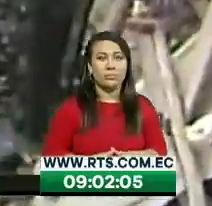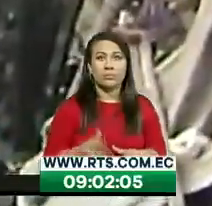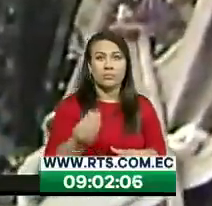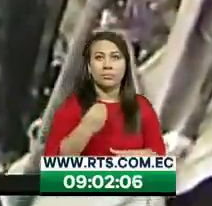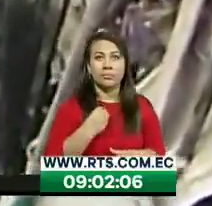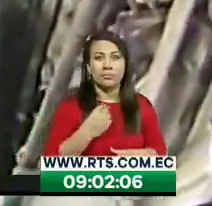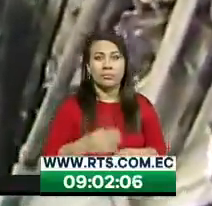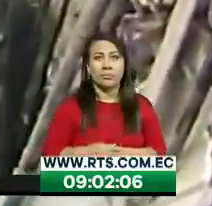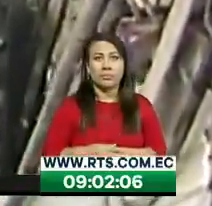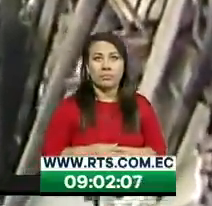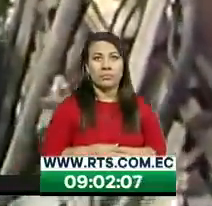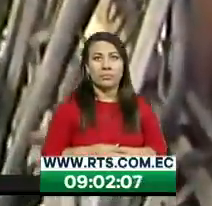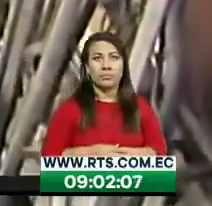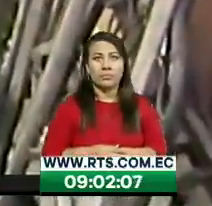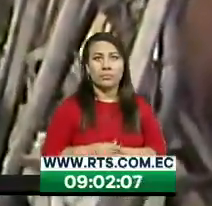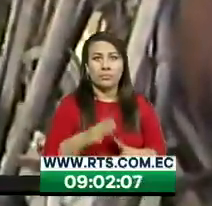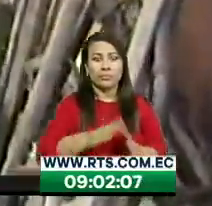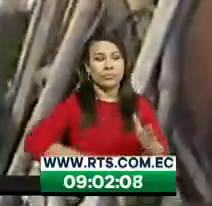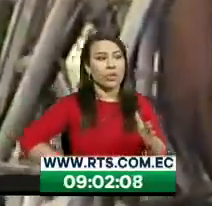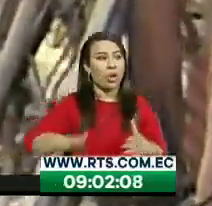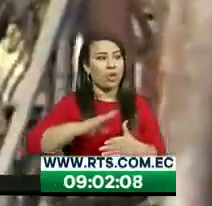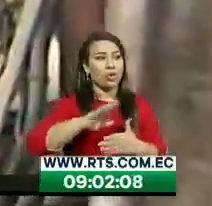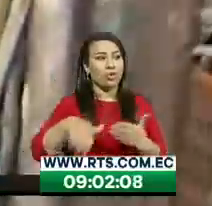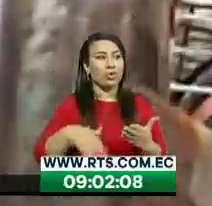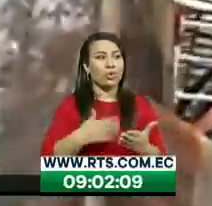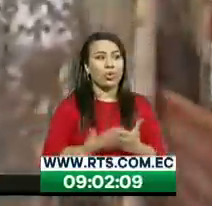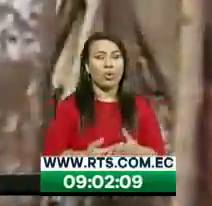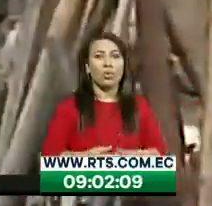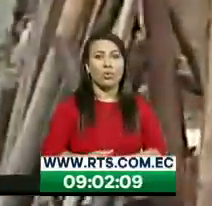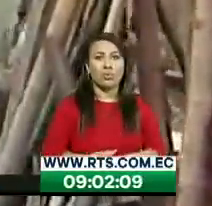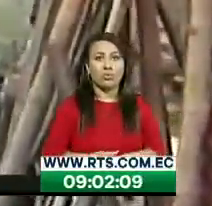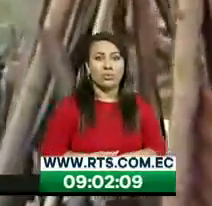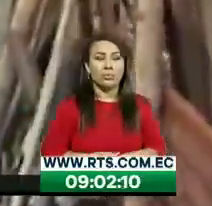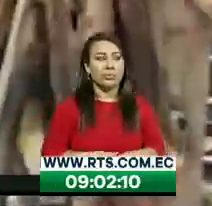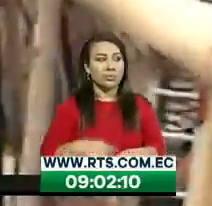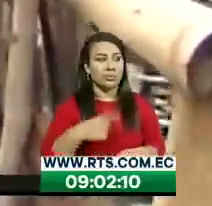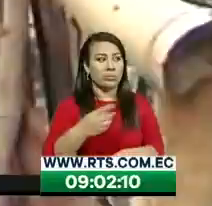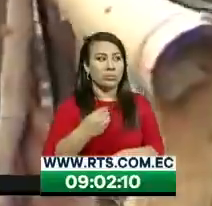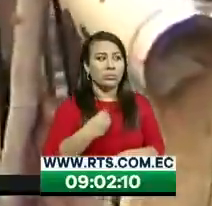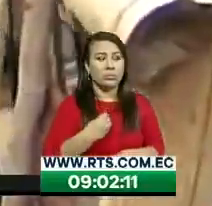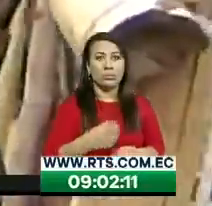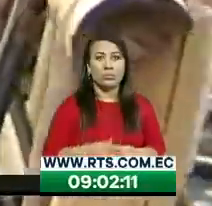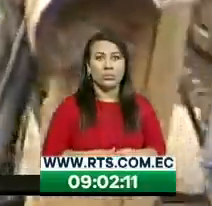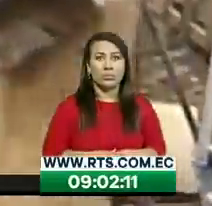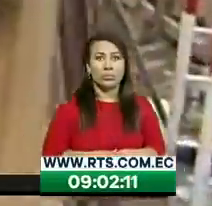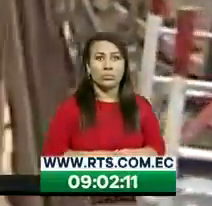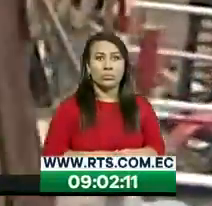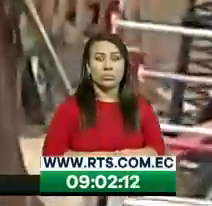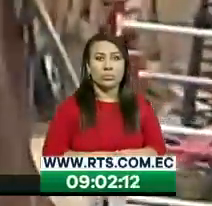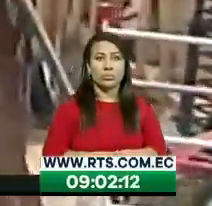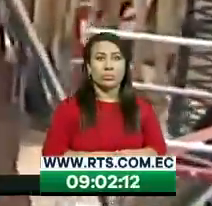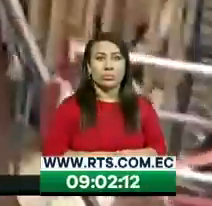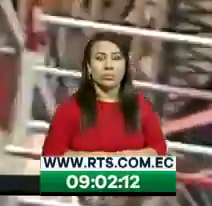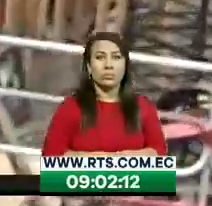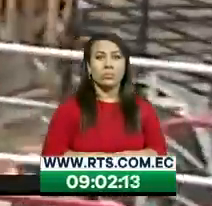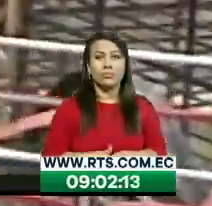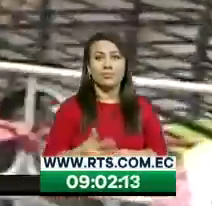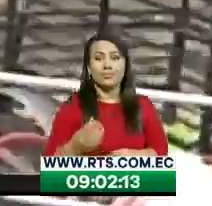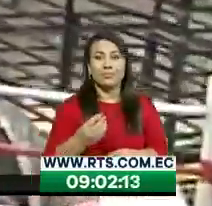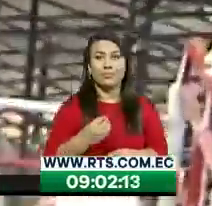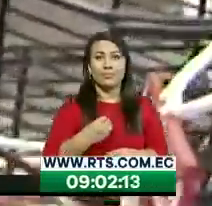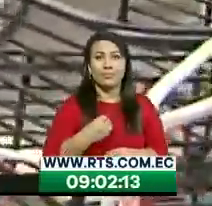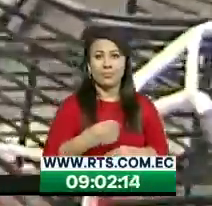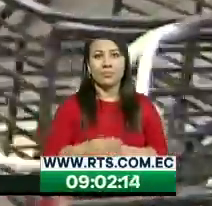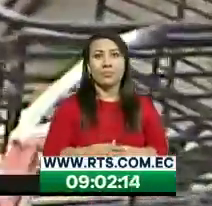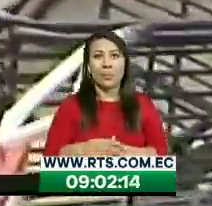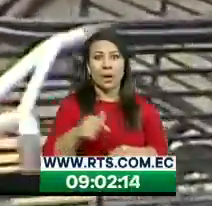conductores, especialmente de la Marta de Roldós, o los que vienen de ese sector? Este giro lo pueden utilizar solo los vehículos que salen de la ciudadela Marta de Roldós, que